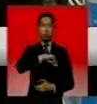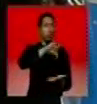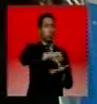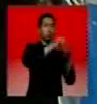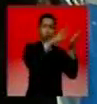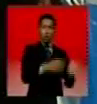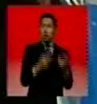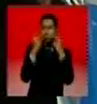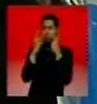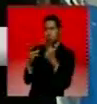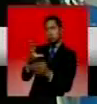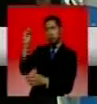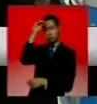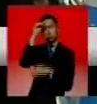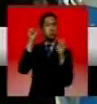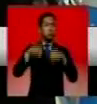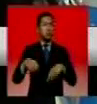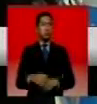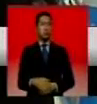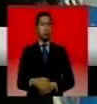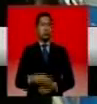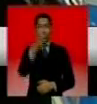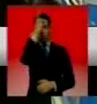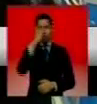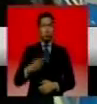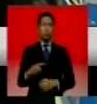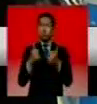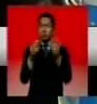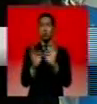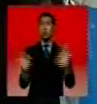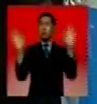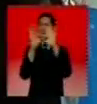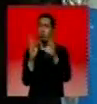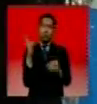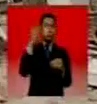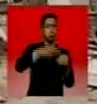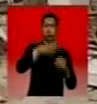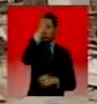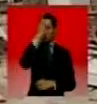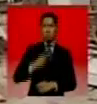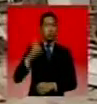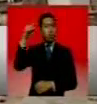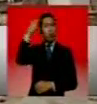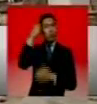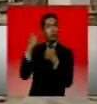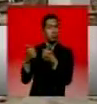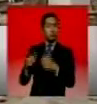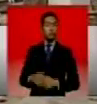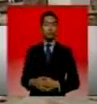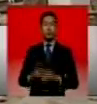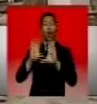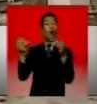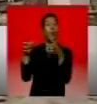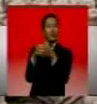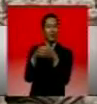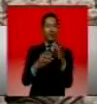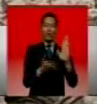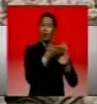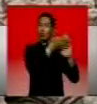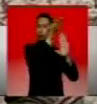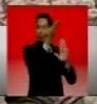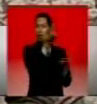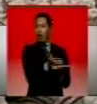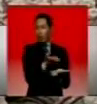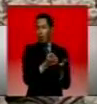una buena alternativa para que los ciudadanos sean partícipes de las decisiones del gobierno. El Comité de Reconstrucción y Reactivación